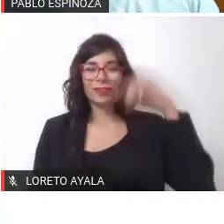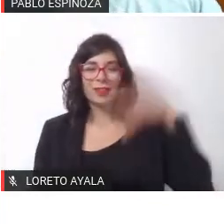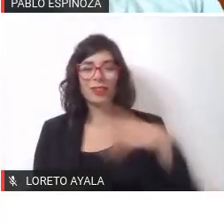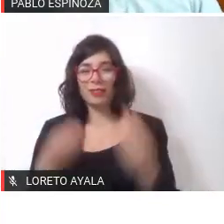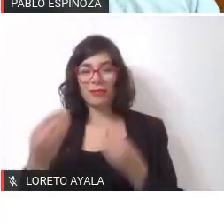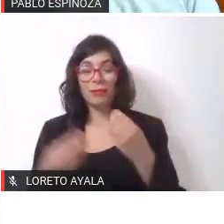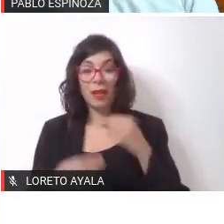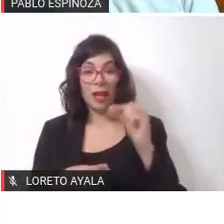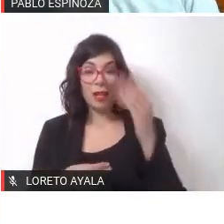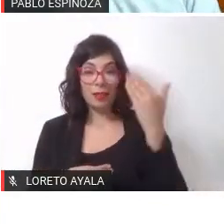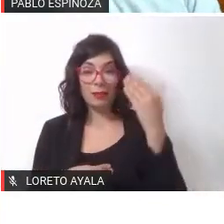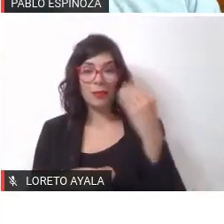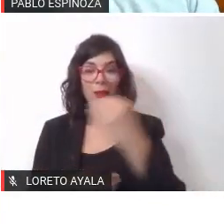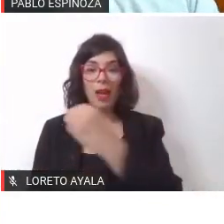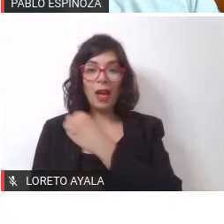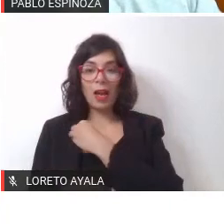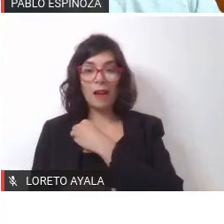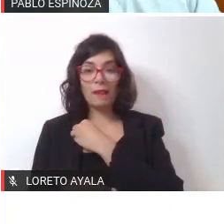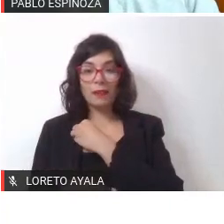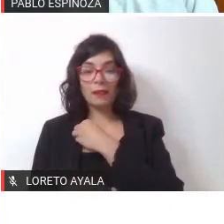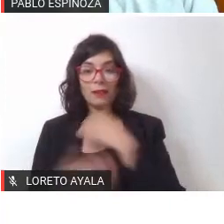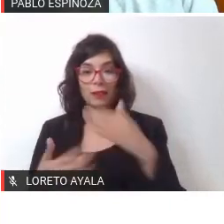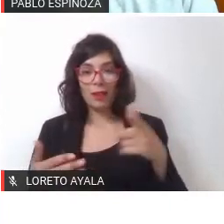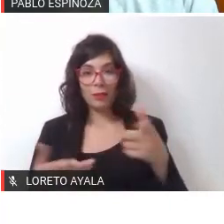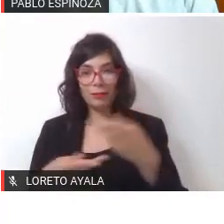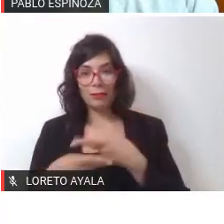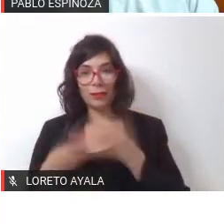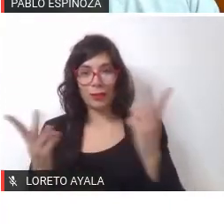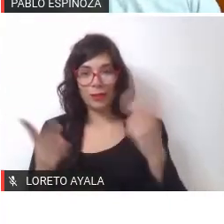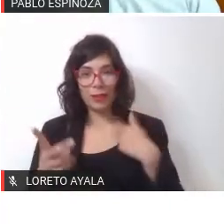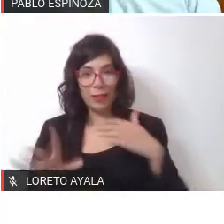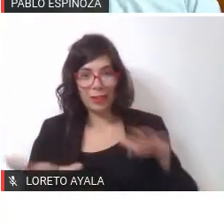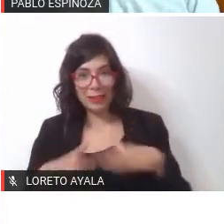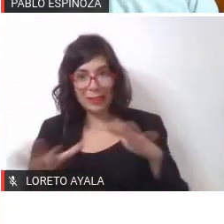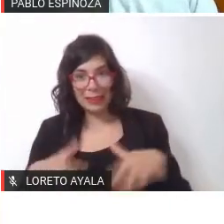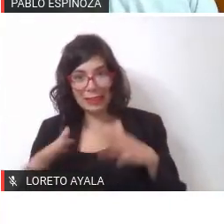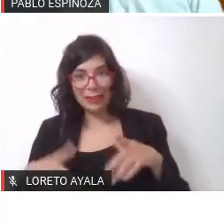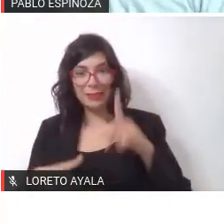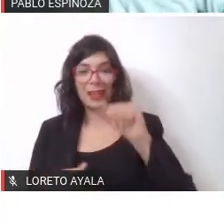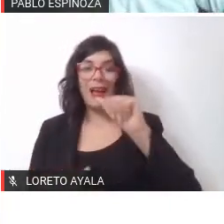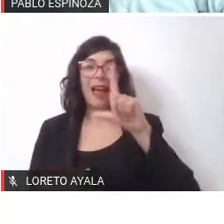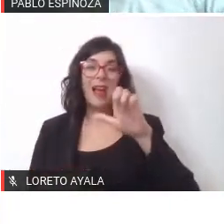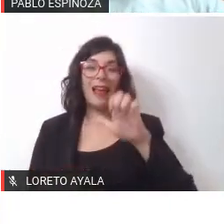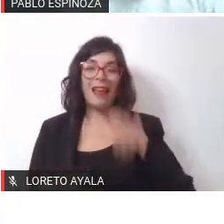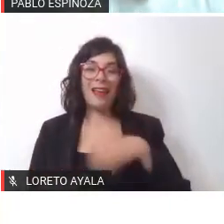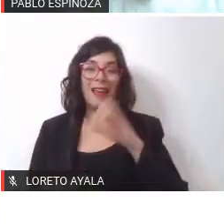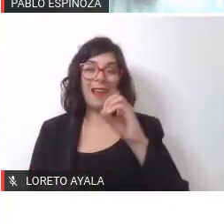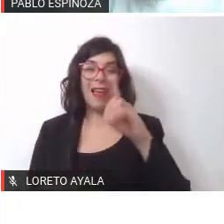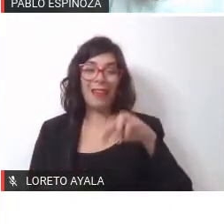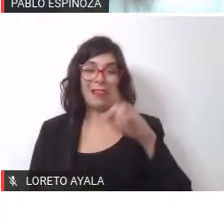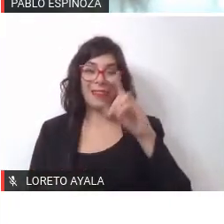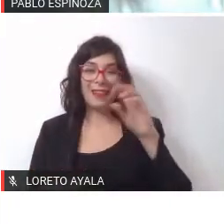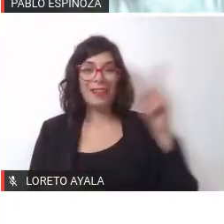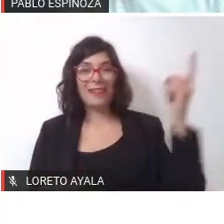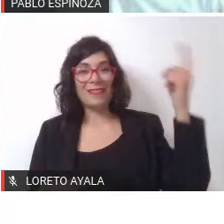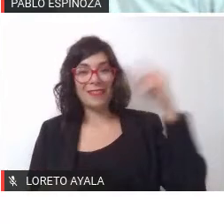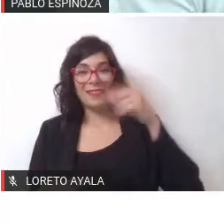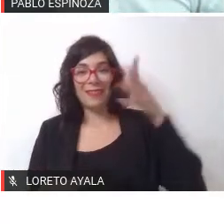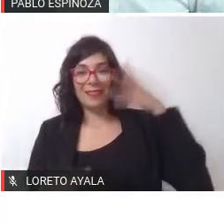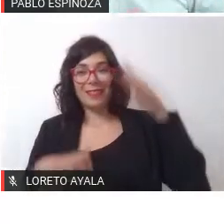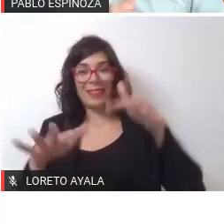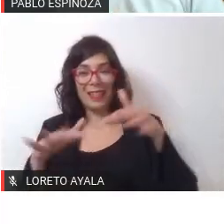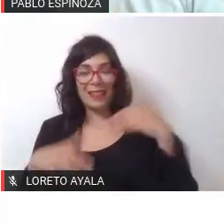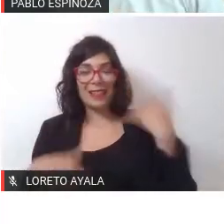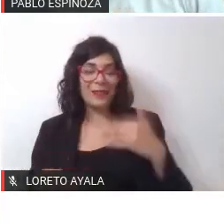me acaba de avisar frente a todo el mundo que tengo que conseguir que Alejandro Ducasó venga a hacer una charla. Pero, así es. Pero está bien, está